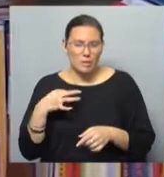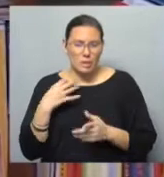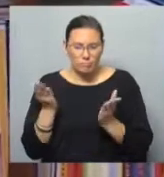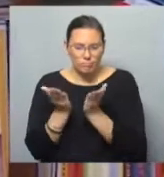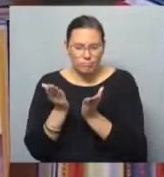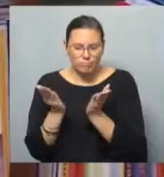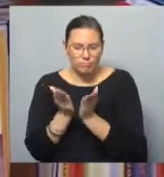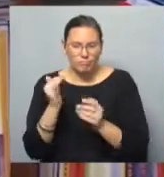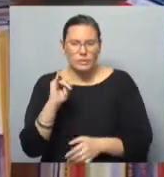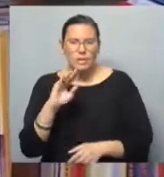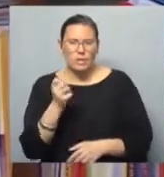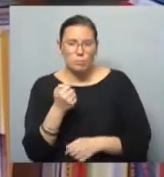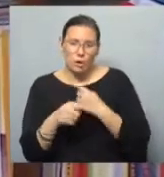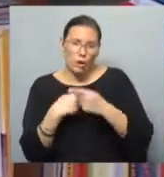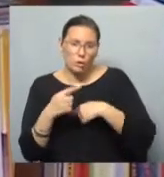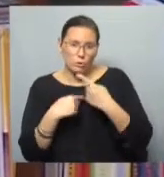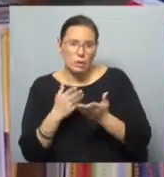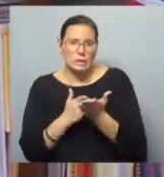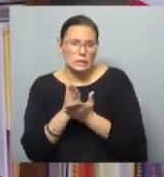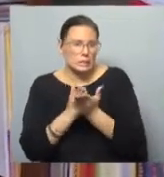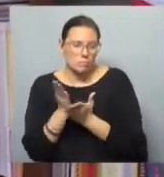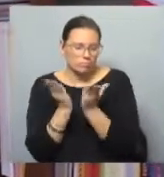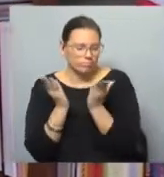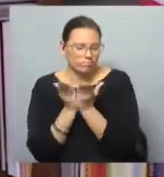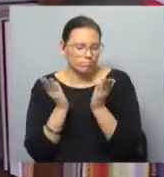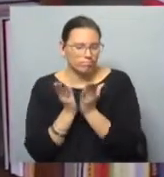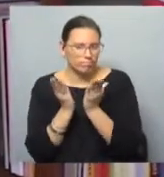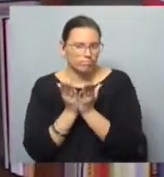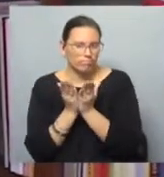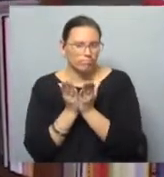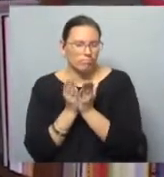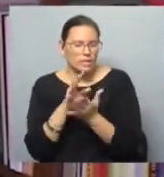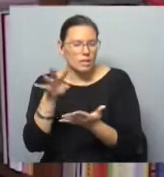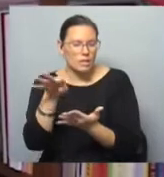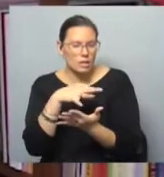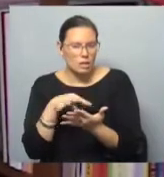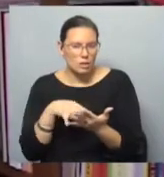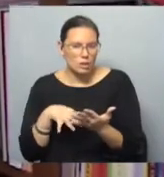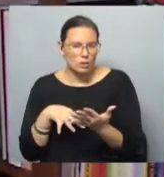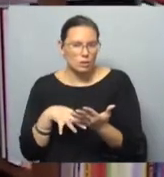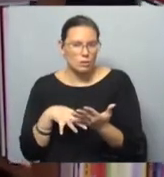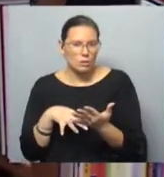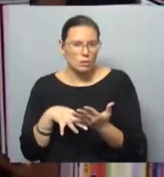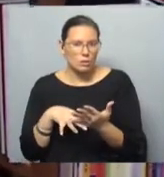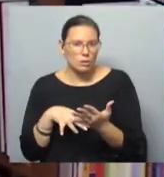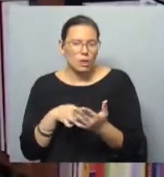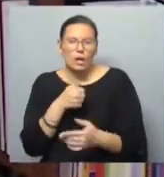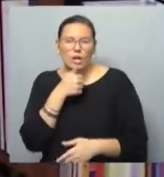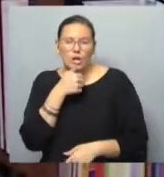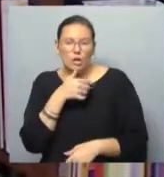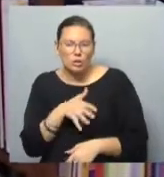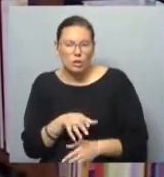el IPA y mientras seguía estudiando, porque yo siempre estuve estudiando, hemos leído de